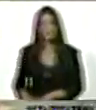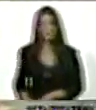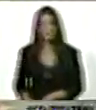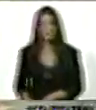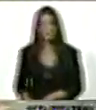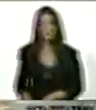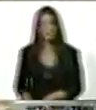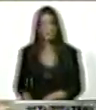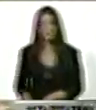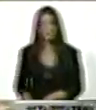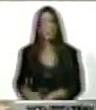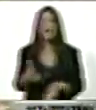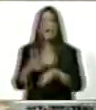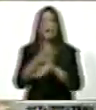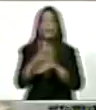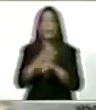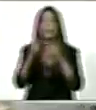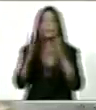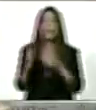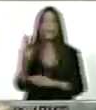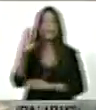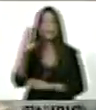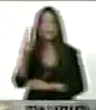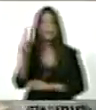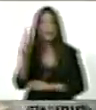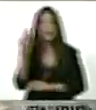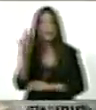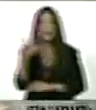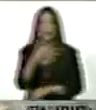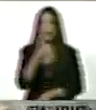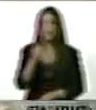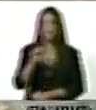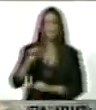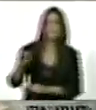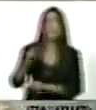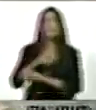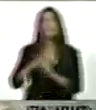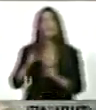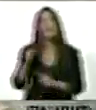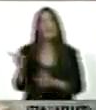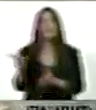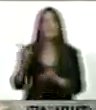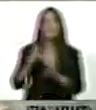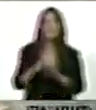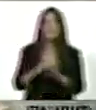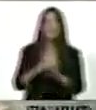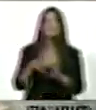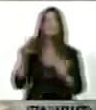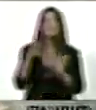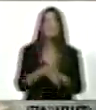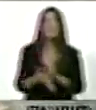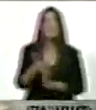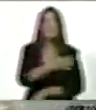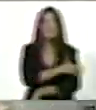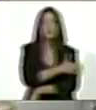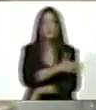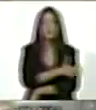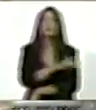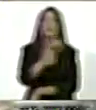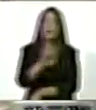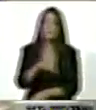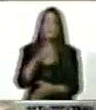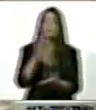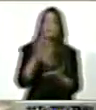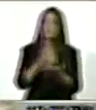El señor gobernador del estado Lara, la MUD no quería que entrara, pero él participó como un representante de la oposición y también